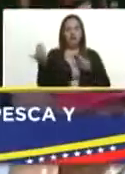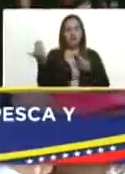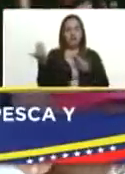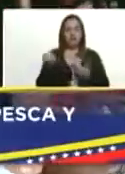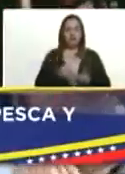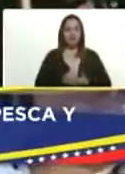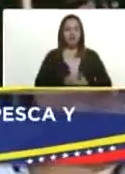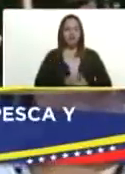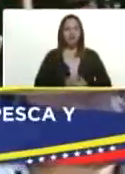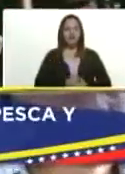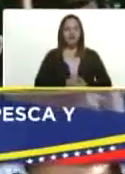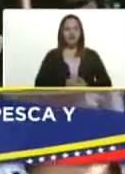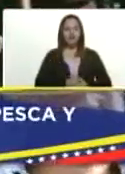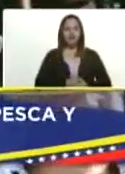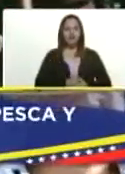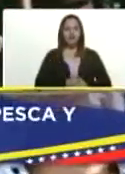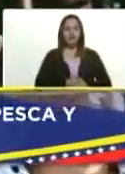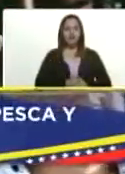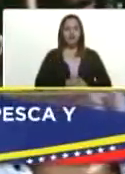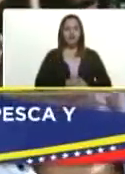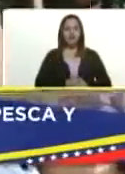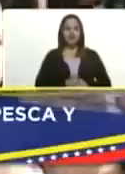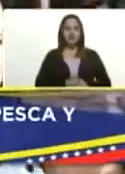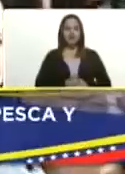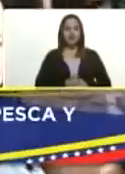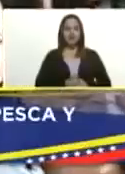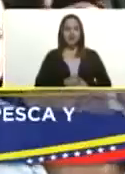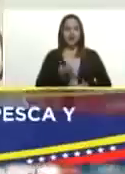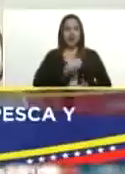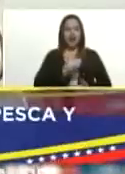Carías. La alcaldesa Carías,